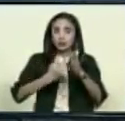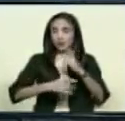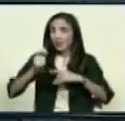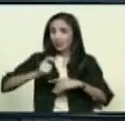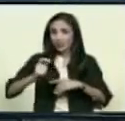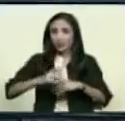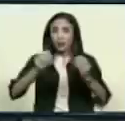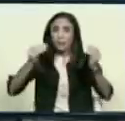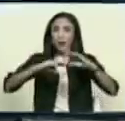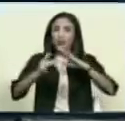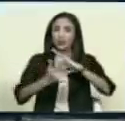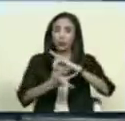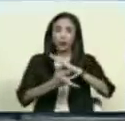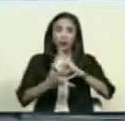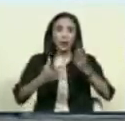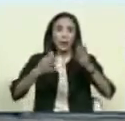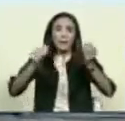ya.